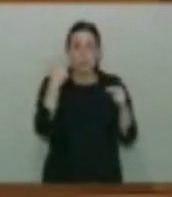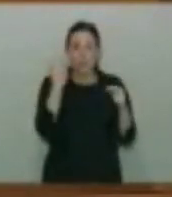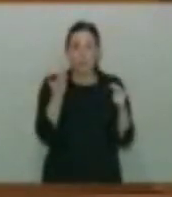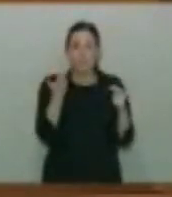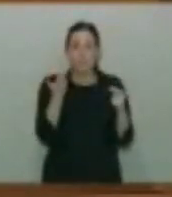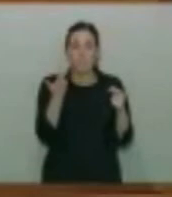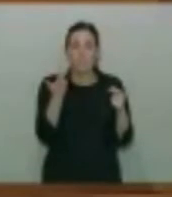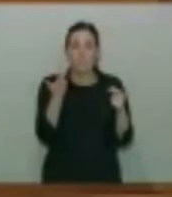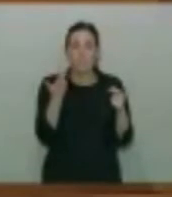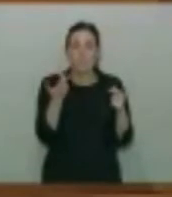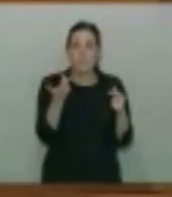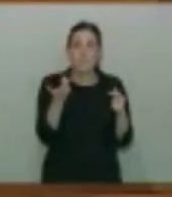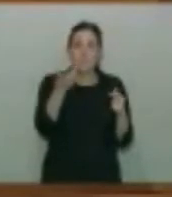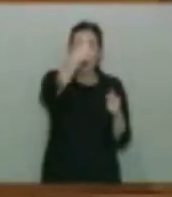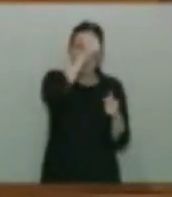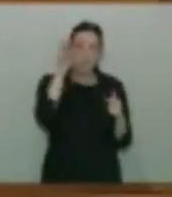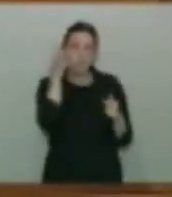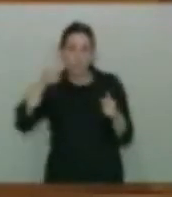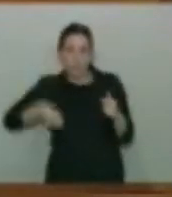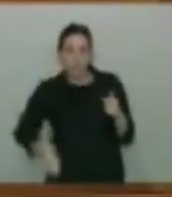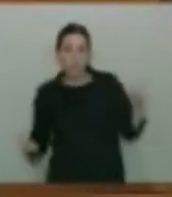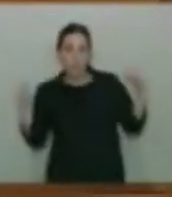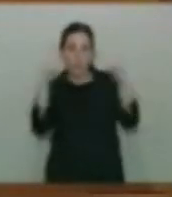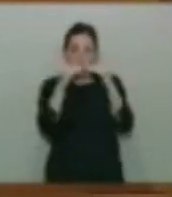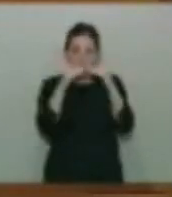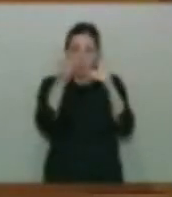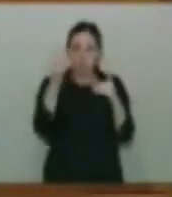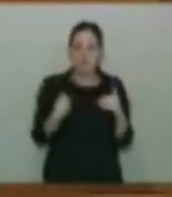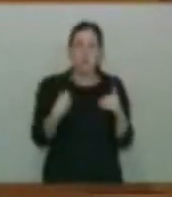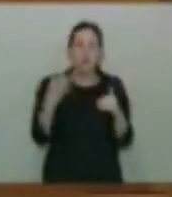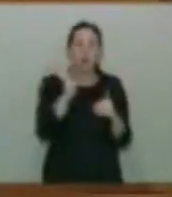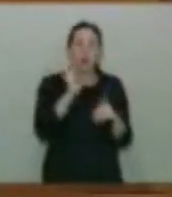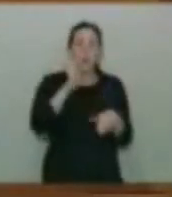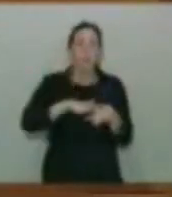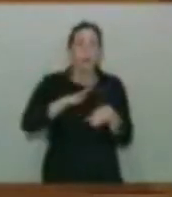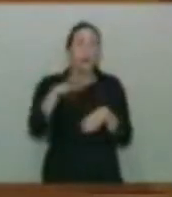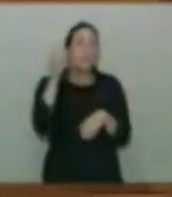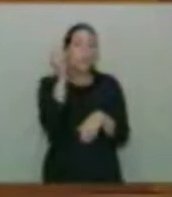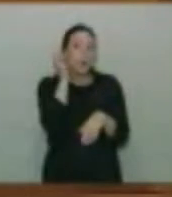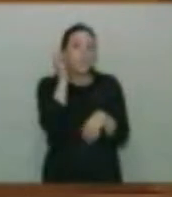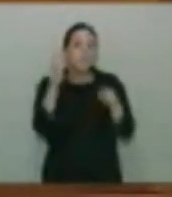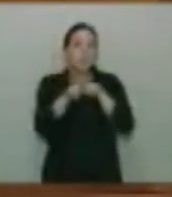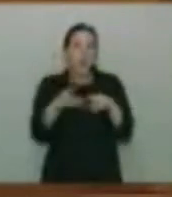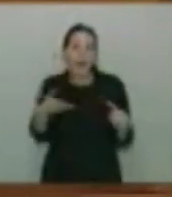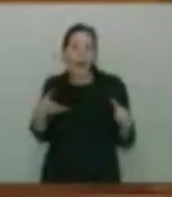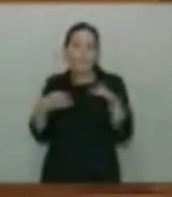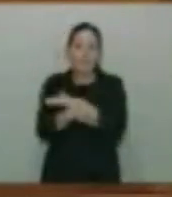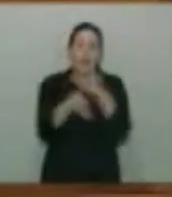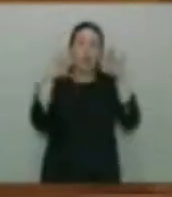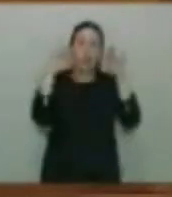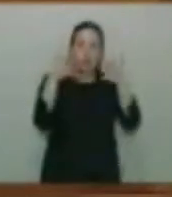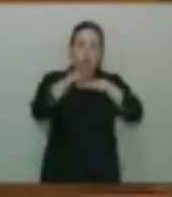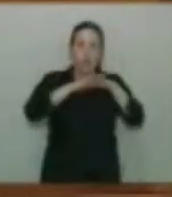garantizar la igualdad retributiva entre hombres y mujeres, o para que las mujeres accedan a los consejos de administración de nuestras empresas, por ejemplo, desde el